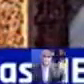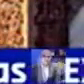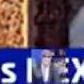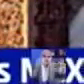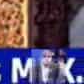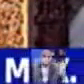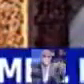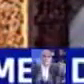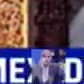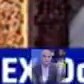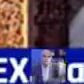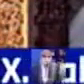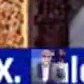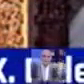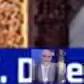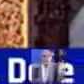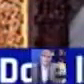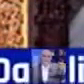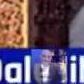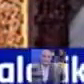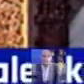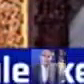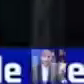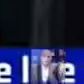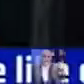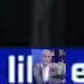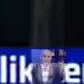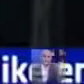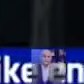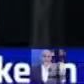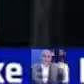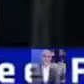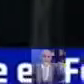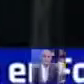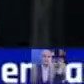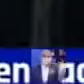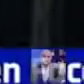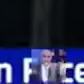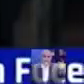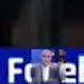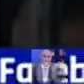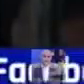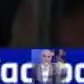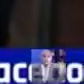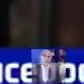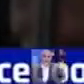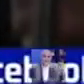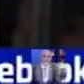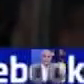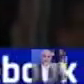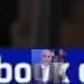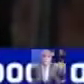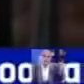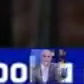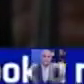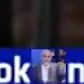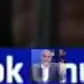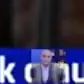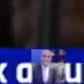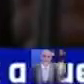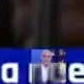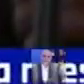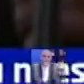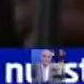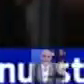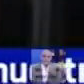que digan que esto está peor o que no entiendan por qué la gente de a pie se siente tan